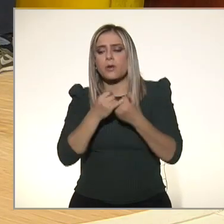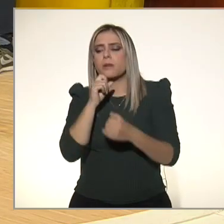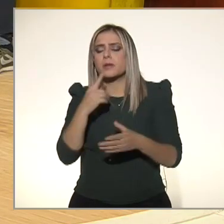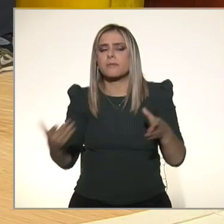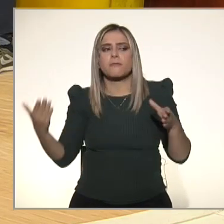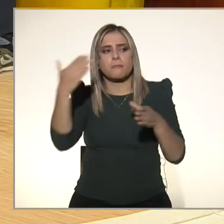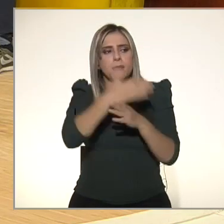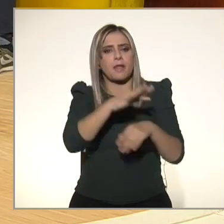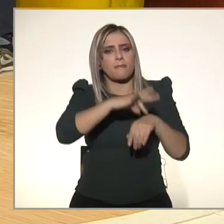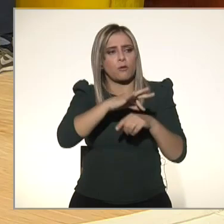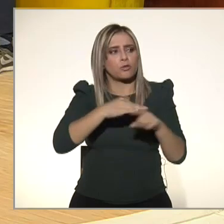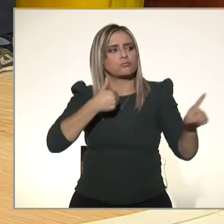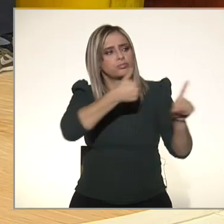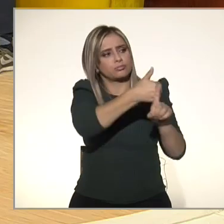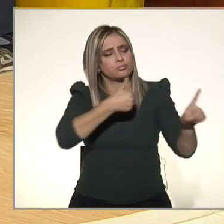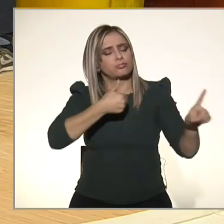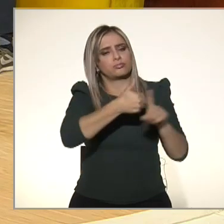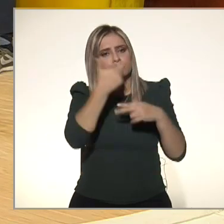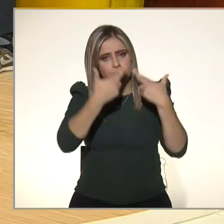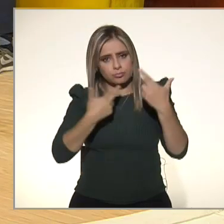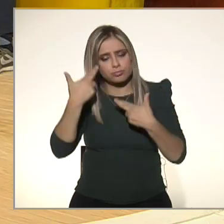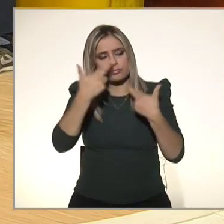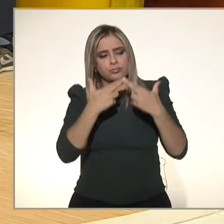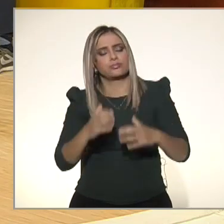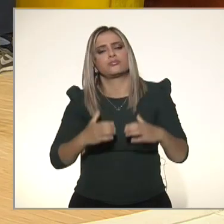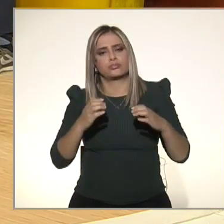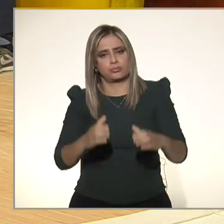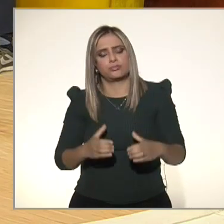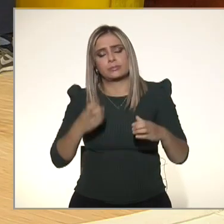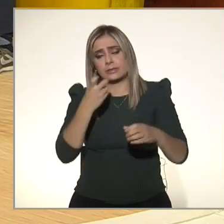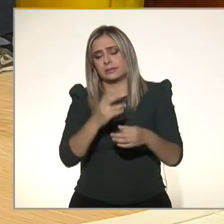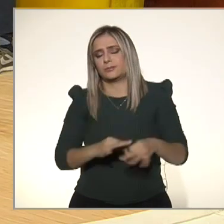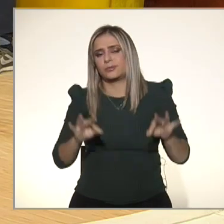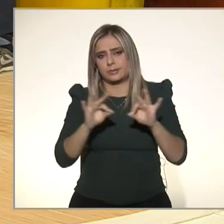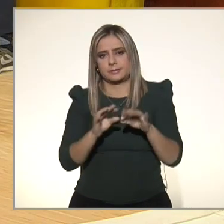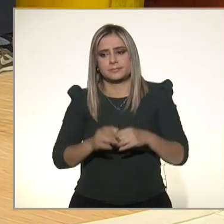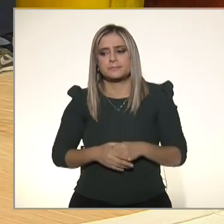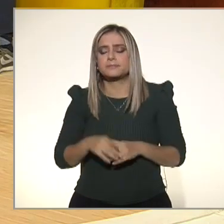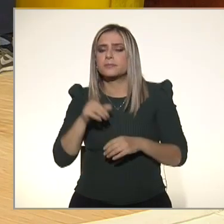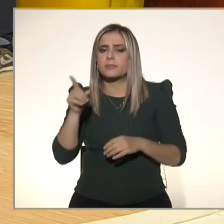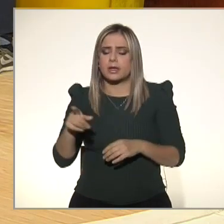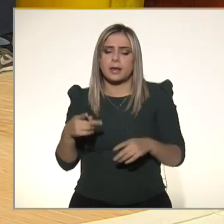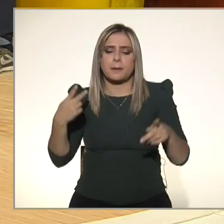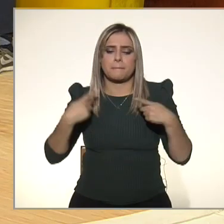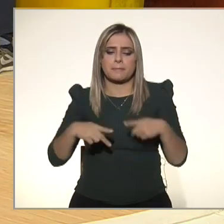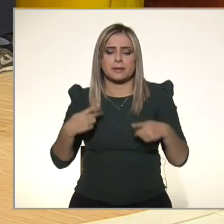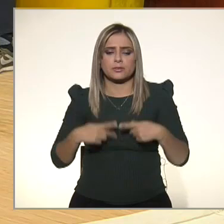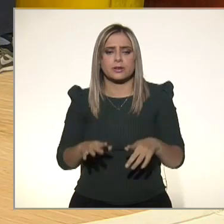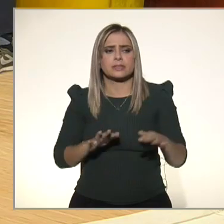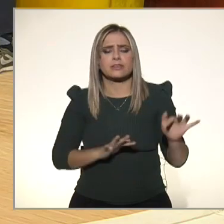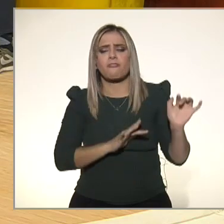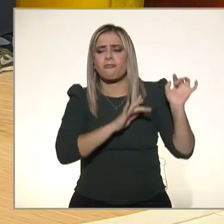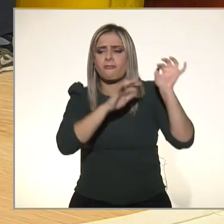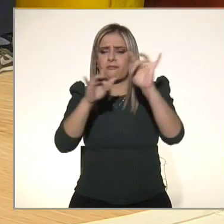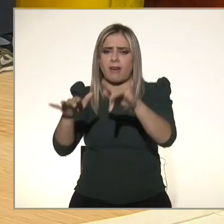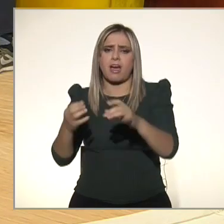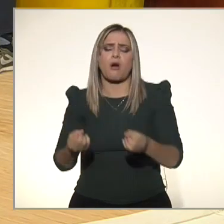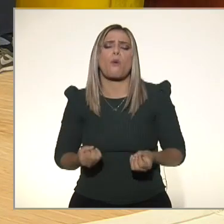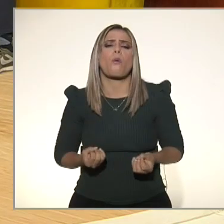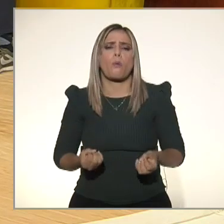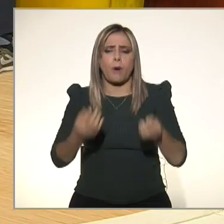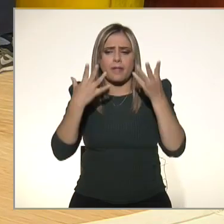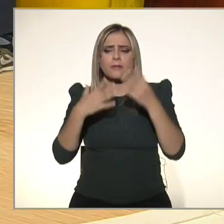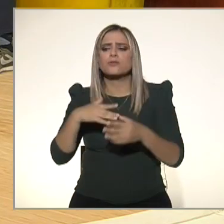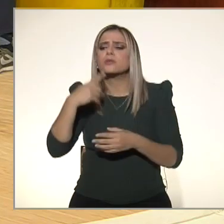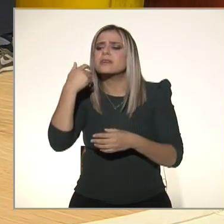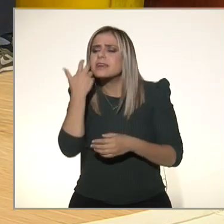va a ser fundamental. ¿Cuántos pacientes que ven ustedes acuden buscando métodos